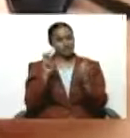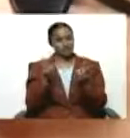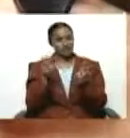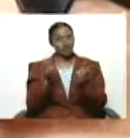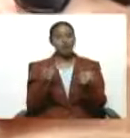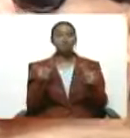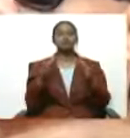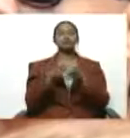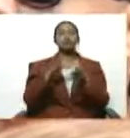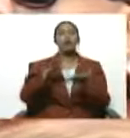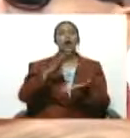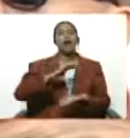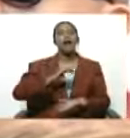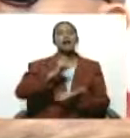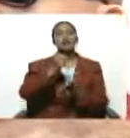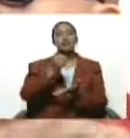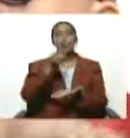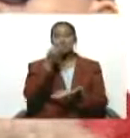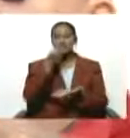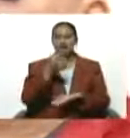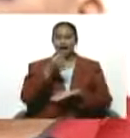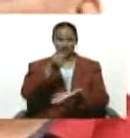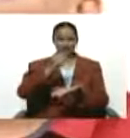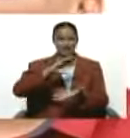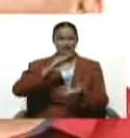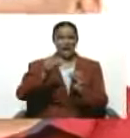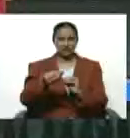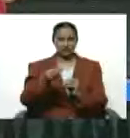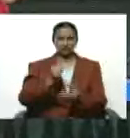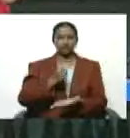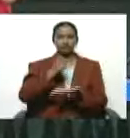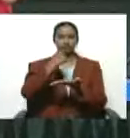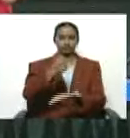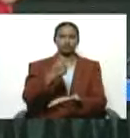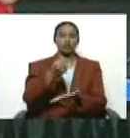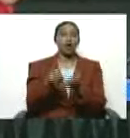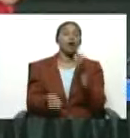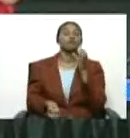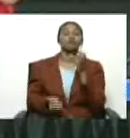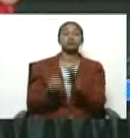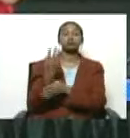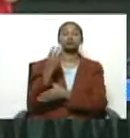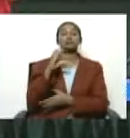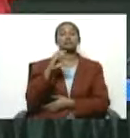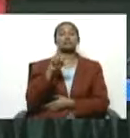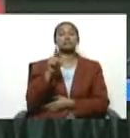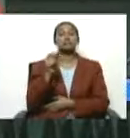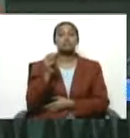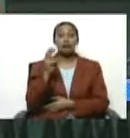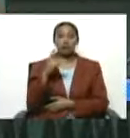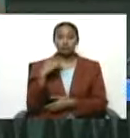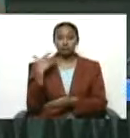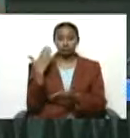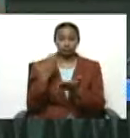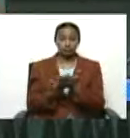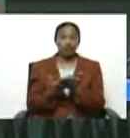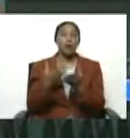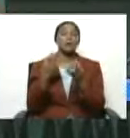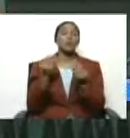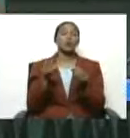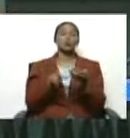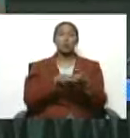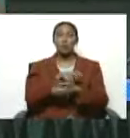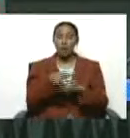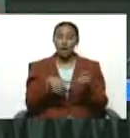atacada por la oposición, desde su creación, desde su propia creación atacada por la oposición,